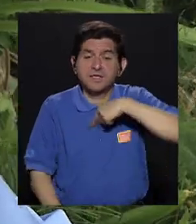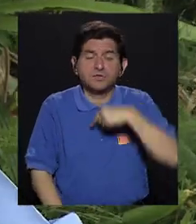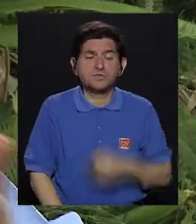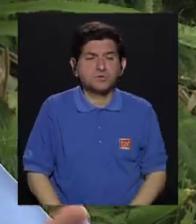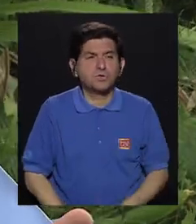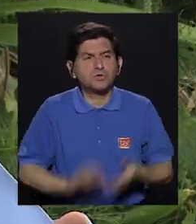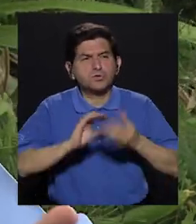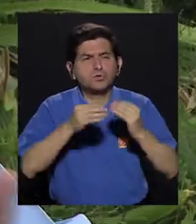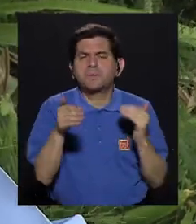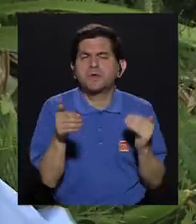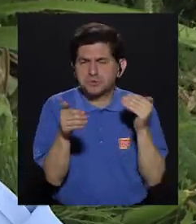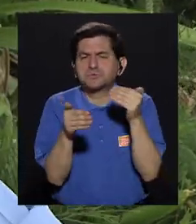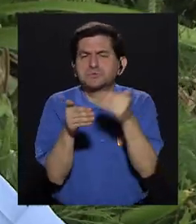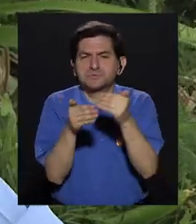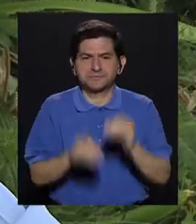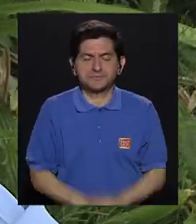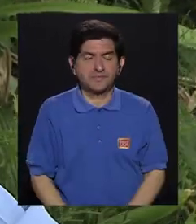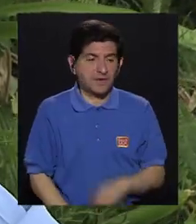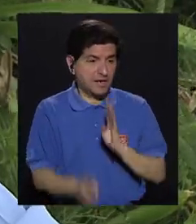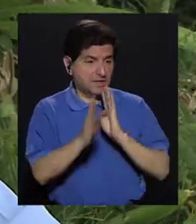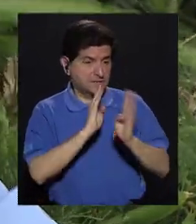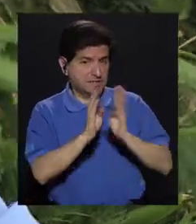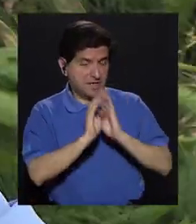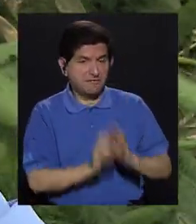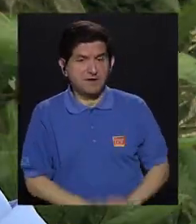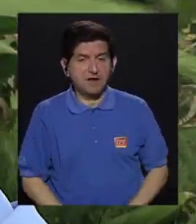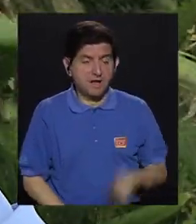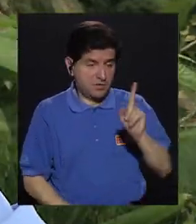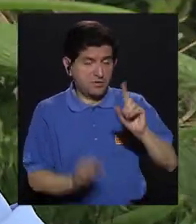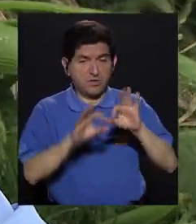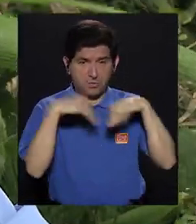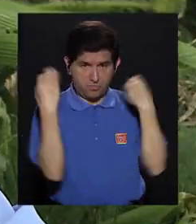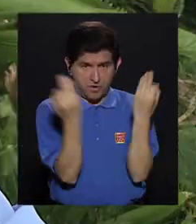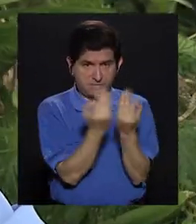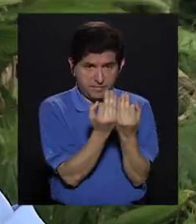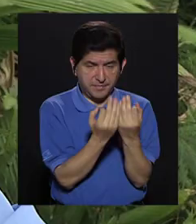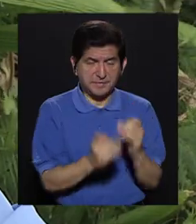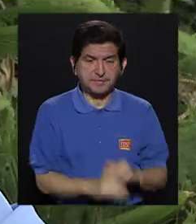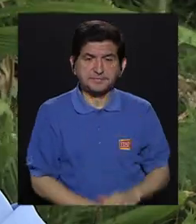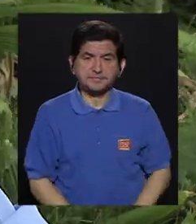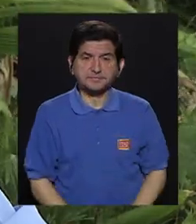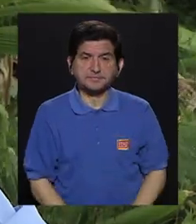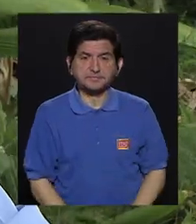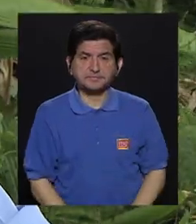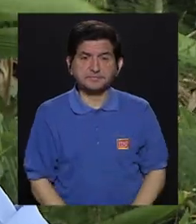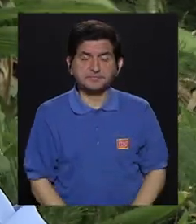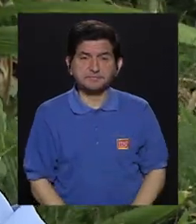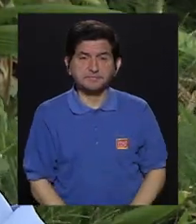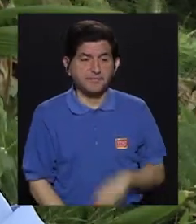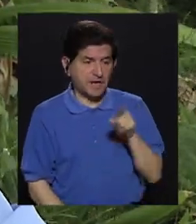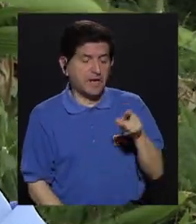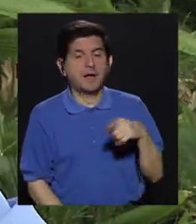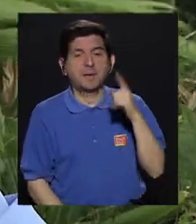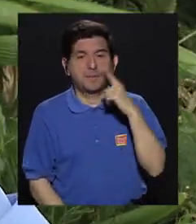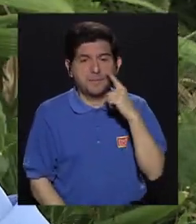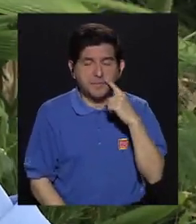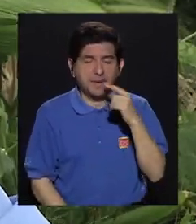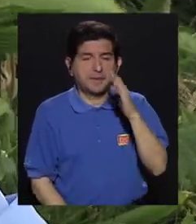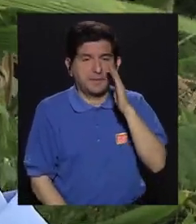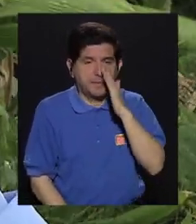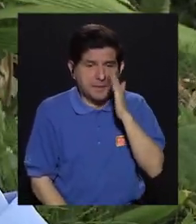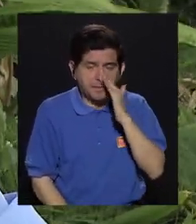Podríamos hacer algunas aproximaciones. Por ejemplo, si hablamos de un núcleo familiar de, digamos,